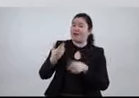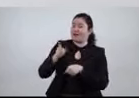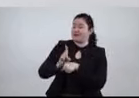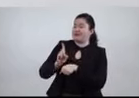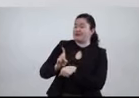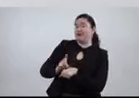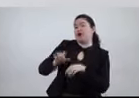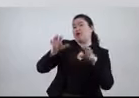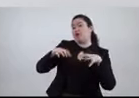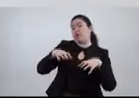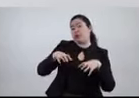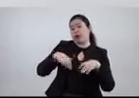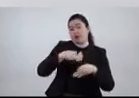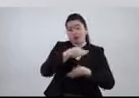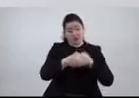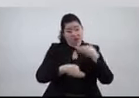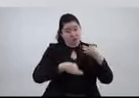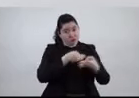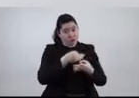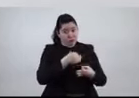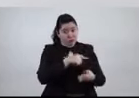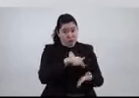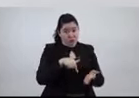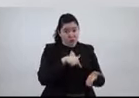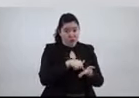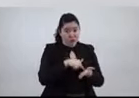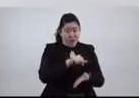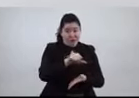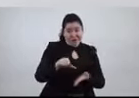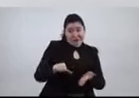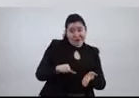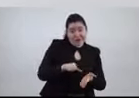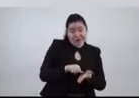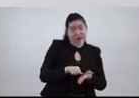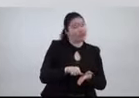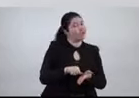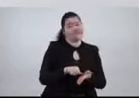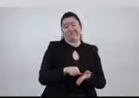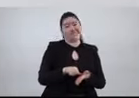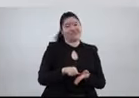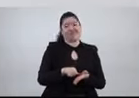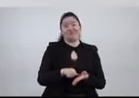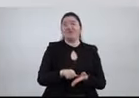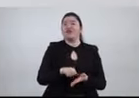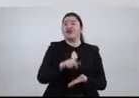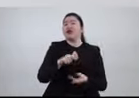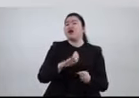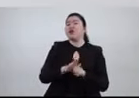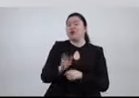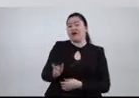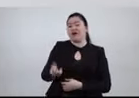esto significa que sea en toda la zona centro. Particularmente el Cutzamala se nutre de las